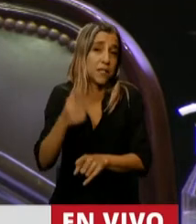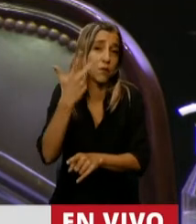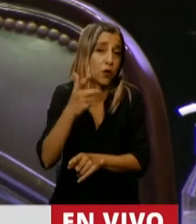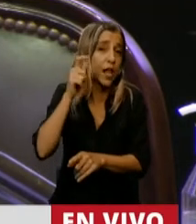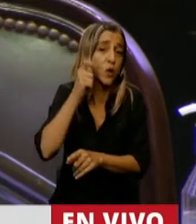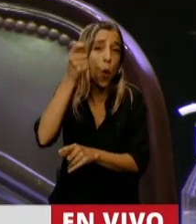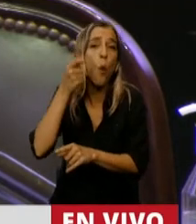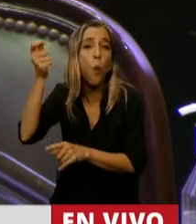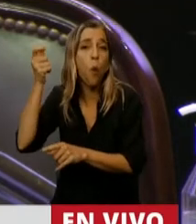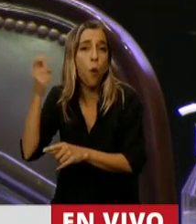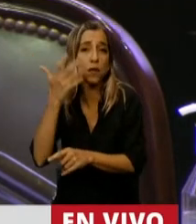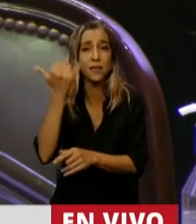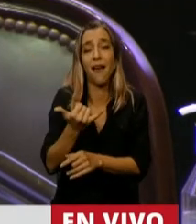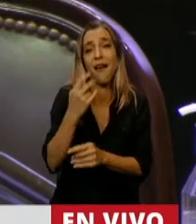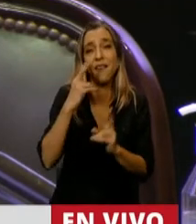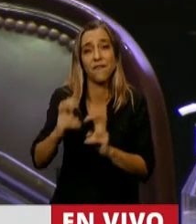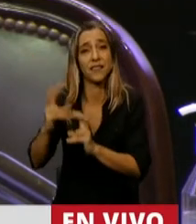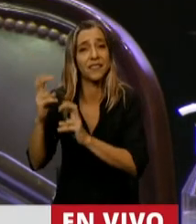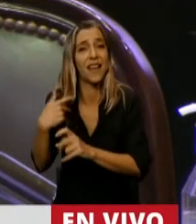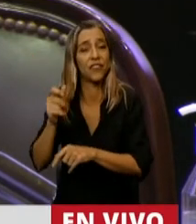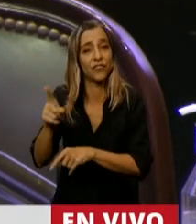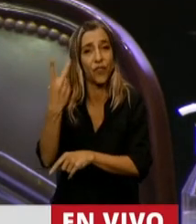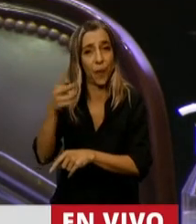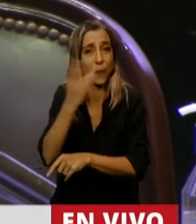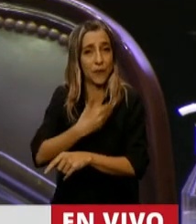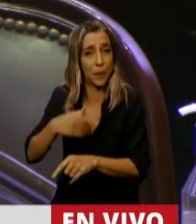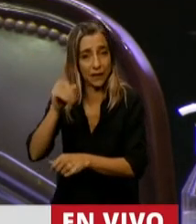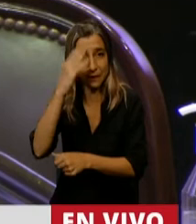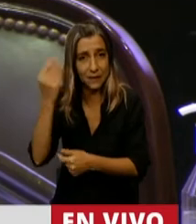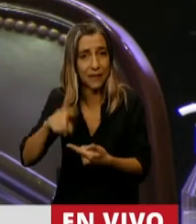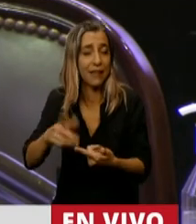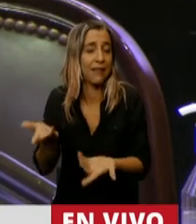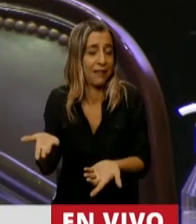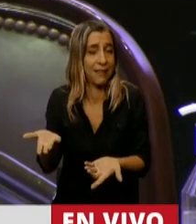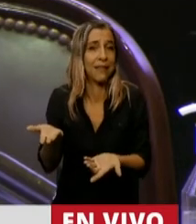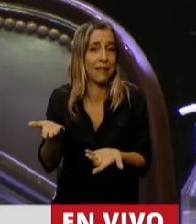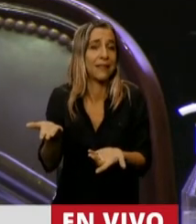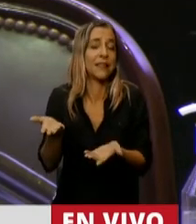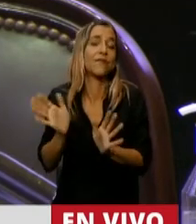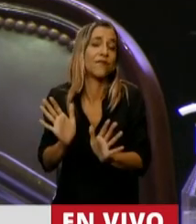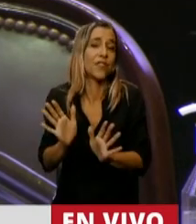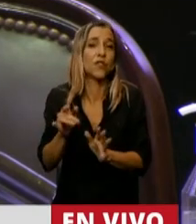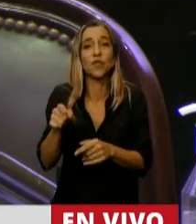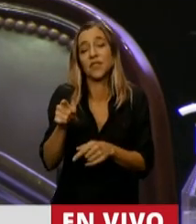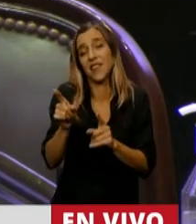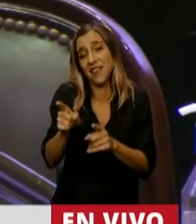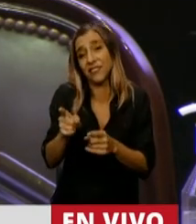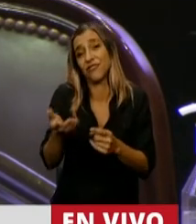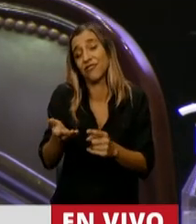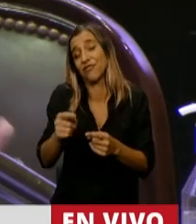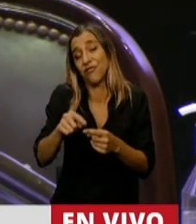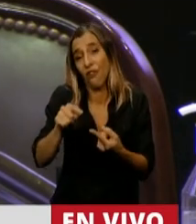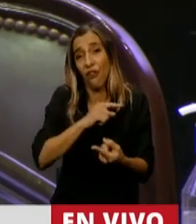están investigando a la expresidenta y actual vicepresidenta Cristina Fernández de Kirchner. No atacar la propiedad privada,